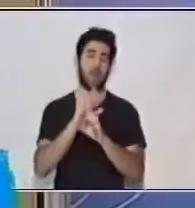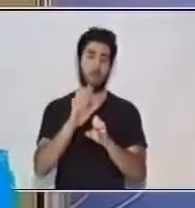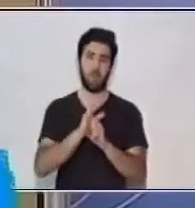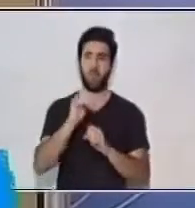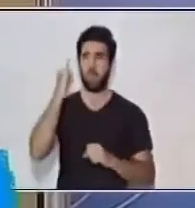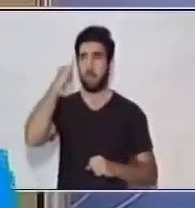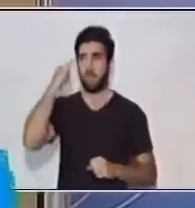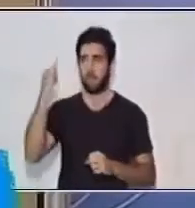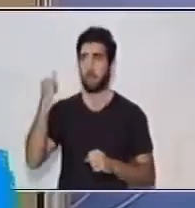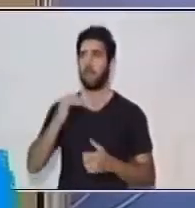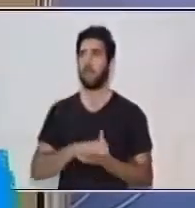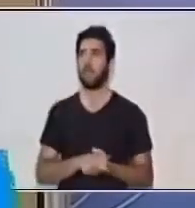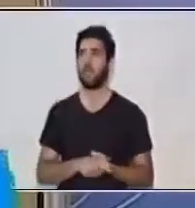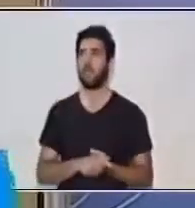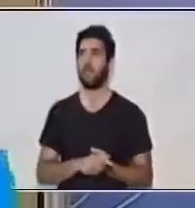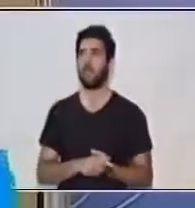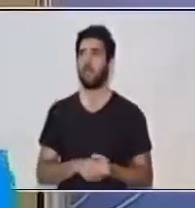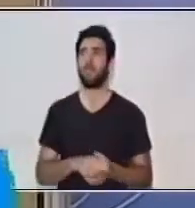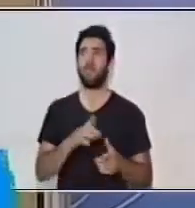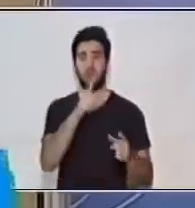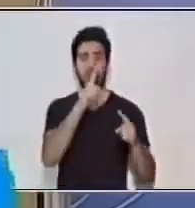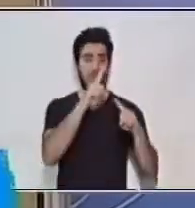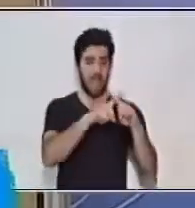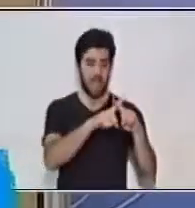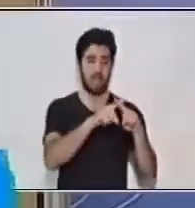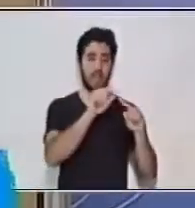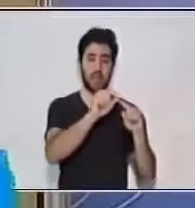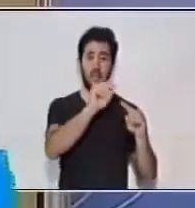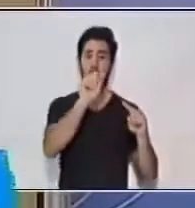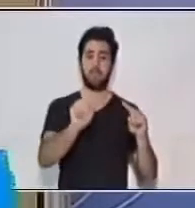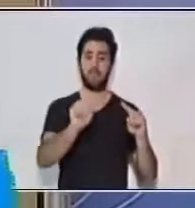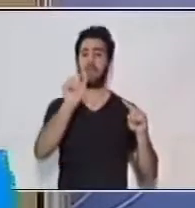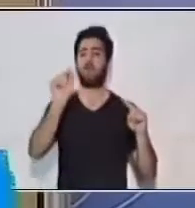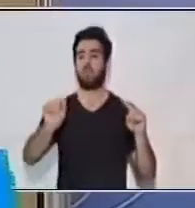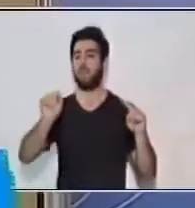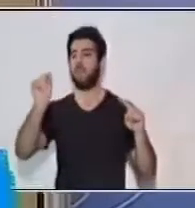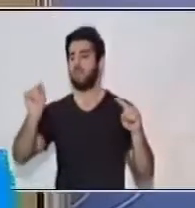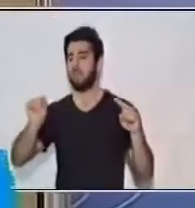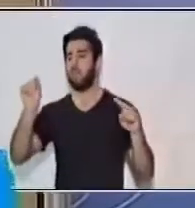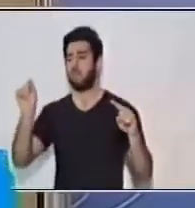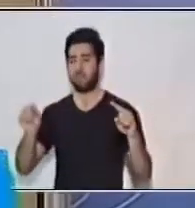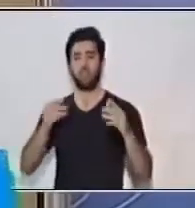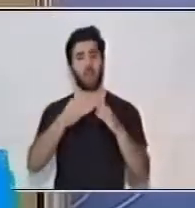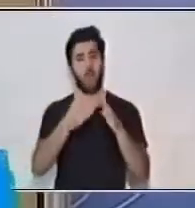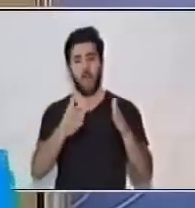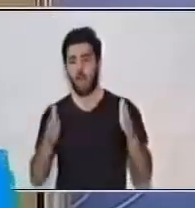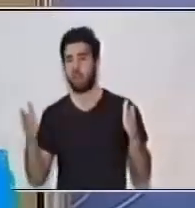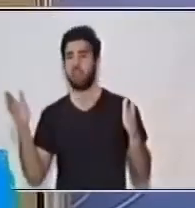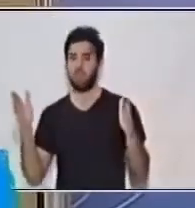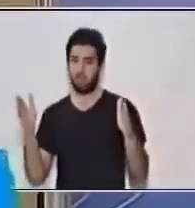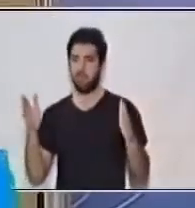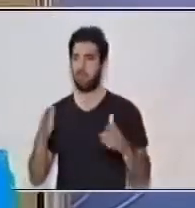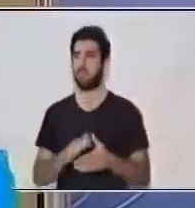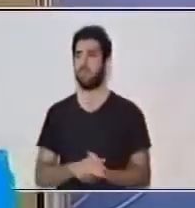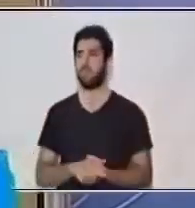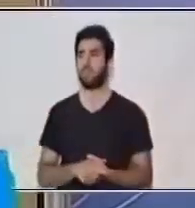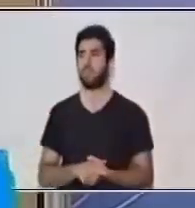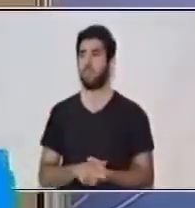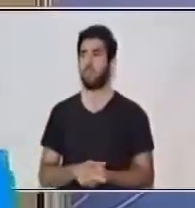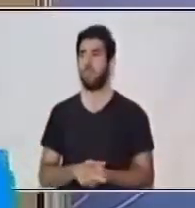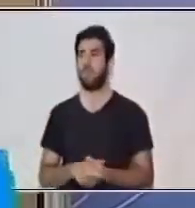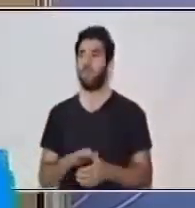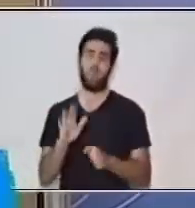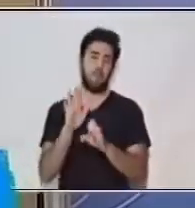de ellos. Si X está a X, pues afecta, y si está Y también afecta. De esta manera que si yo